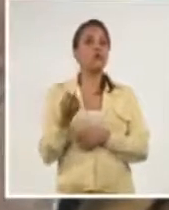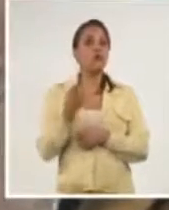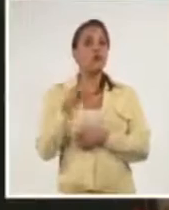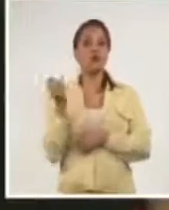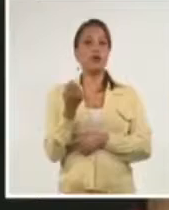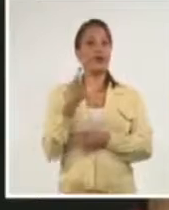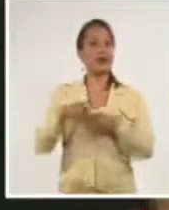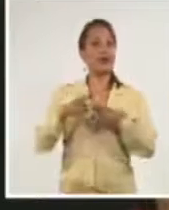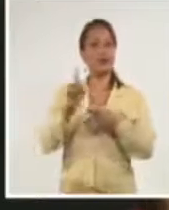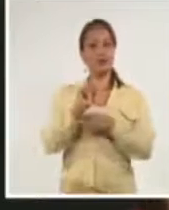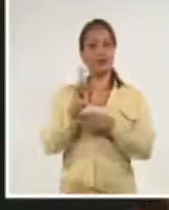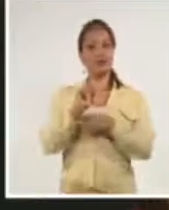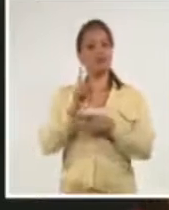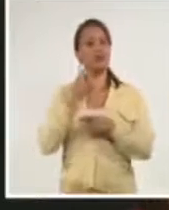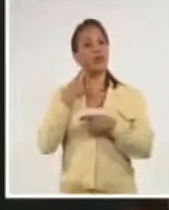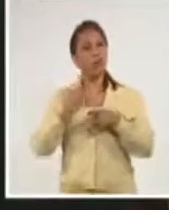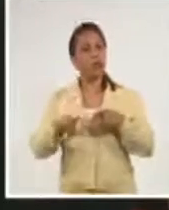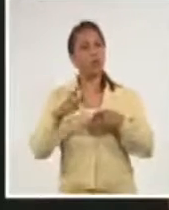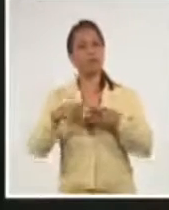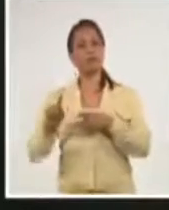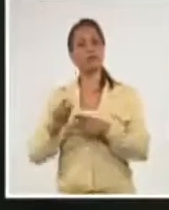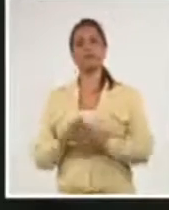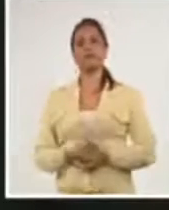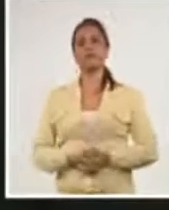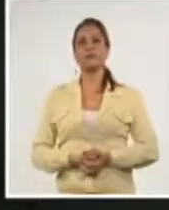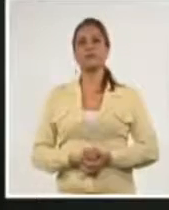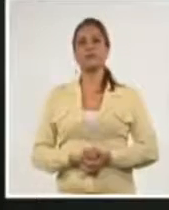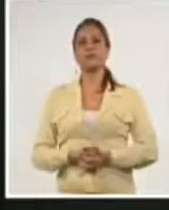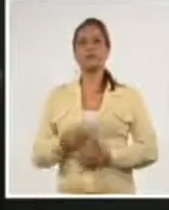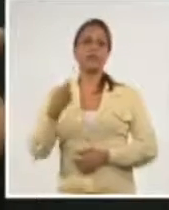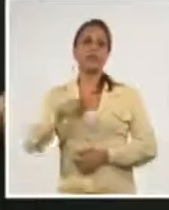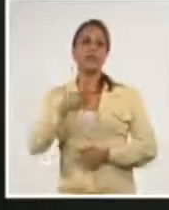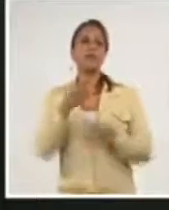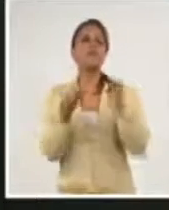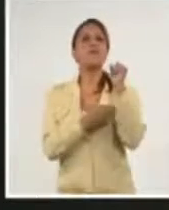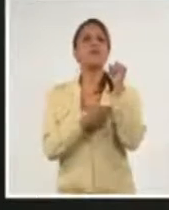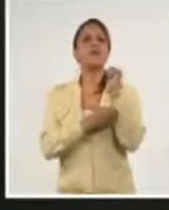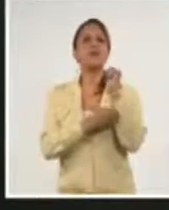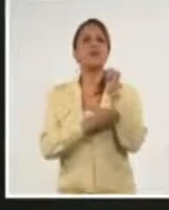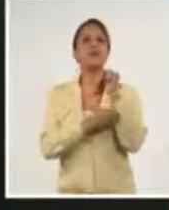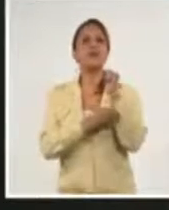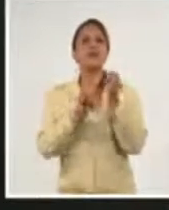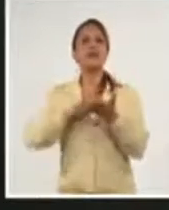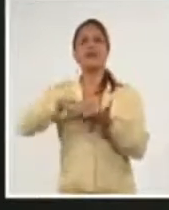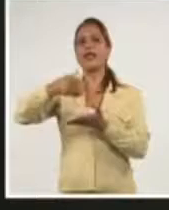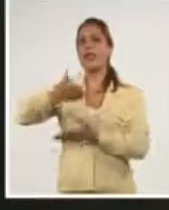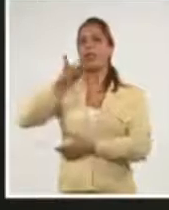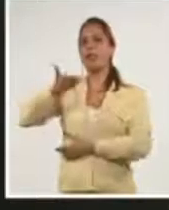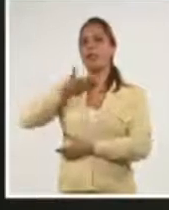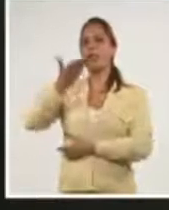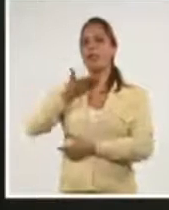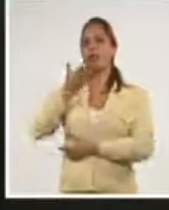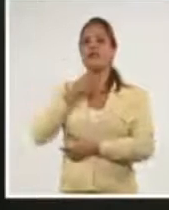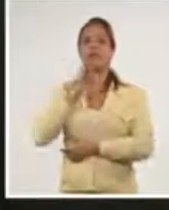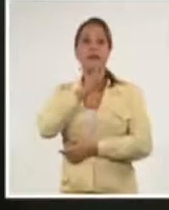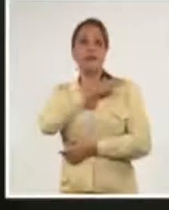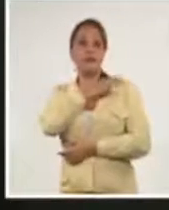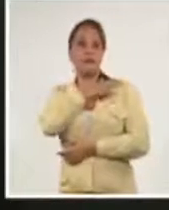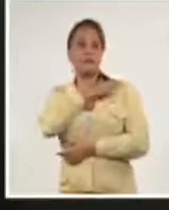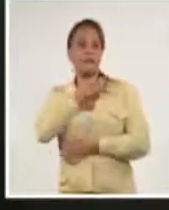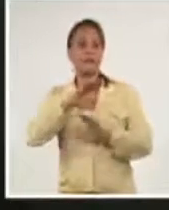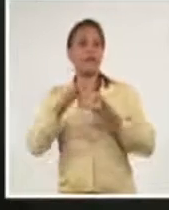los recursos. Tenemos que potenciar la rendición de cuentas de los cuadros no militantes, que aunque le